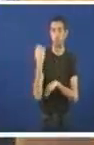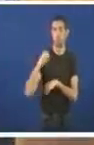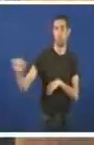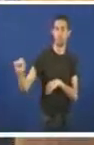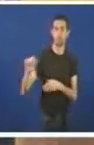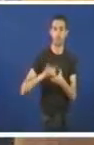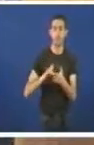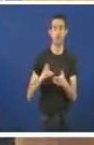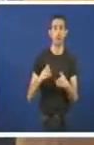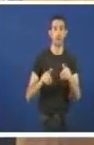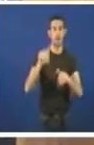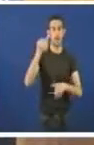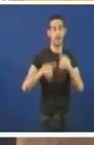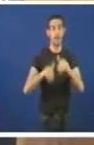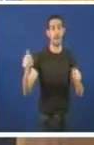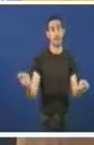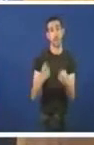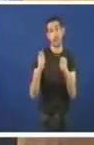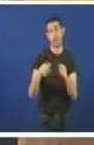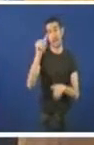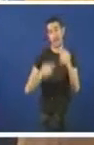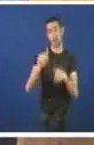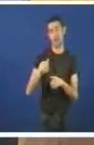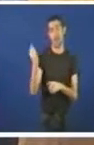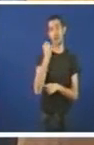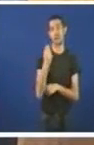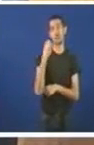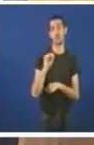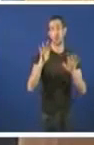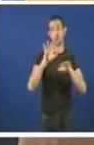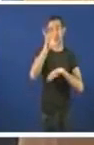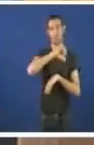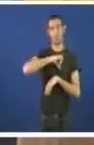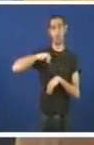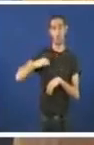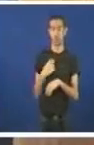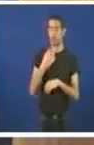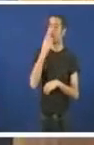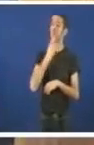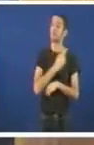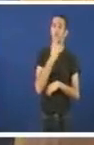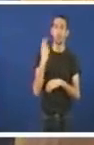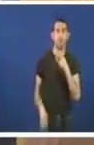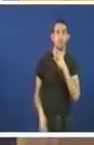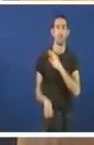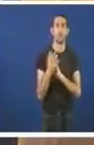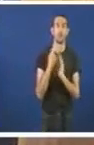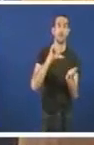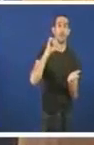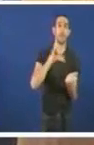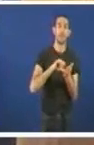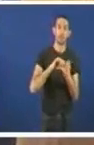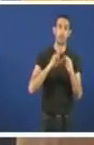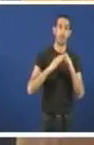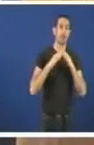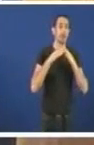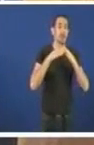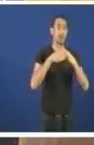das autonómicas, ano 2009, prometeu a creación dun gran centro de reparacións navais na Ría de